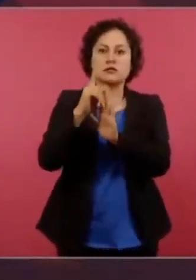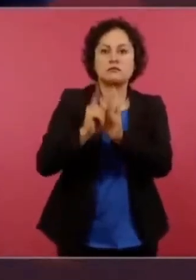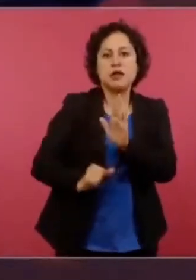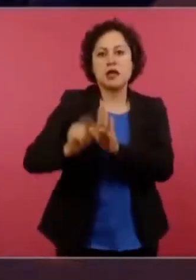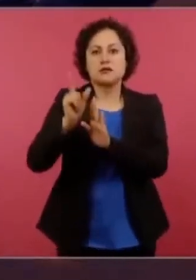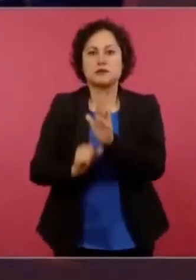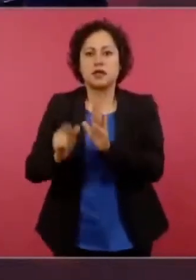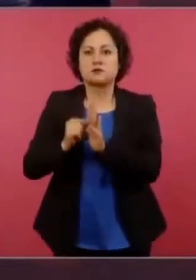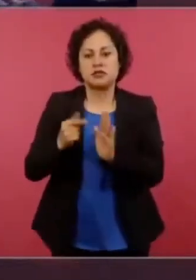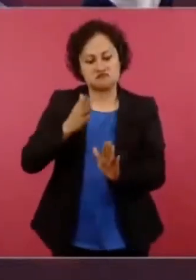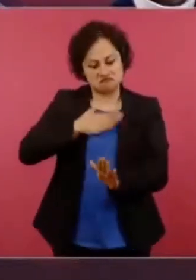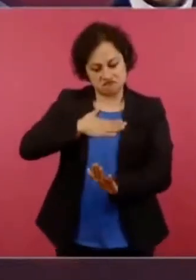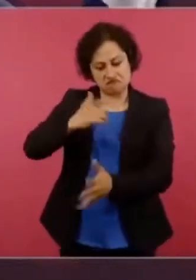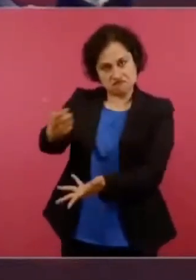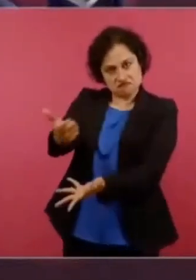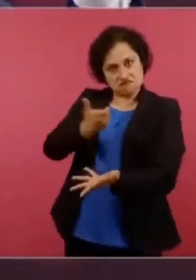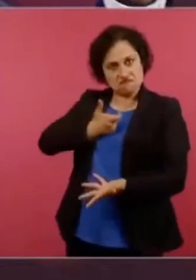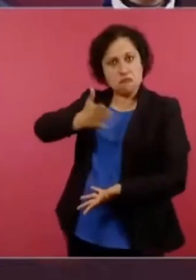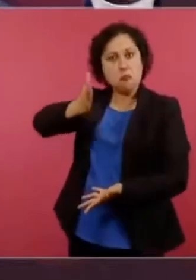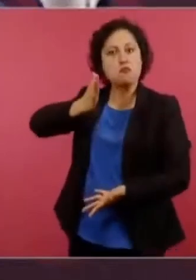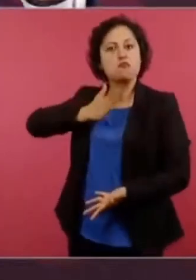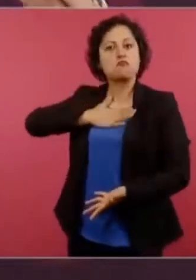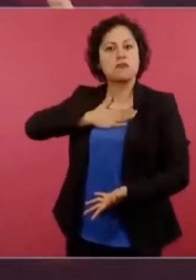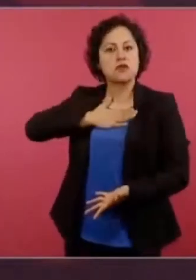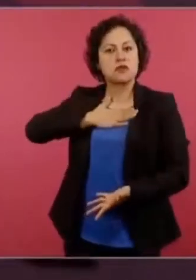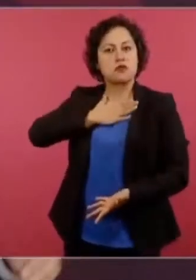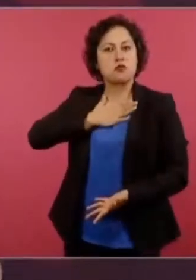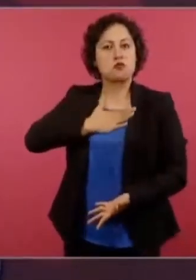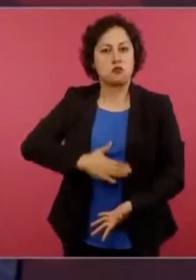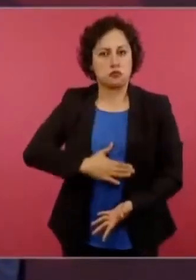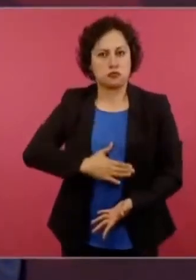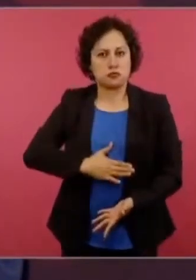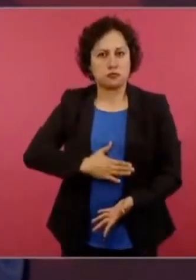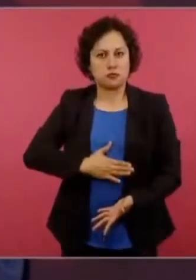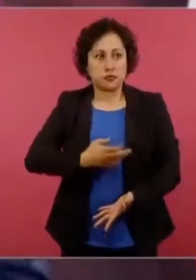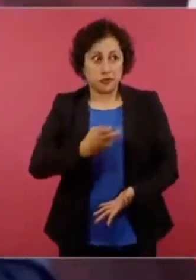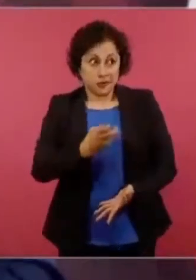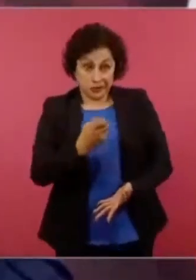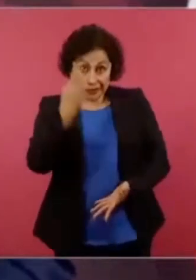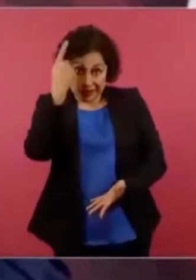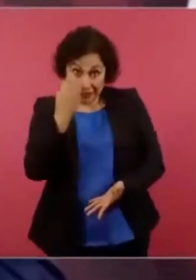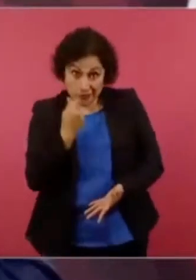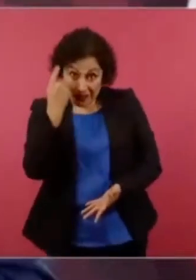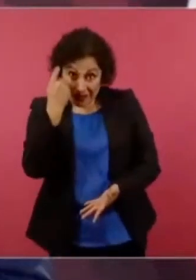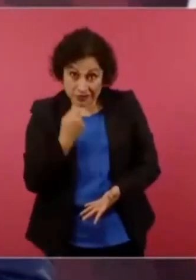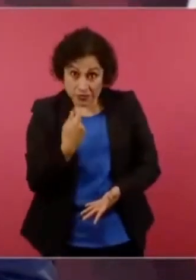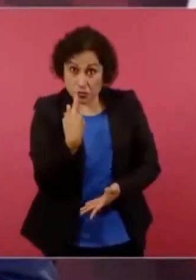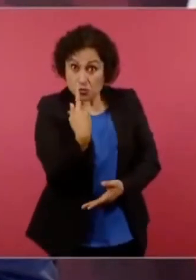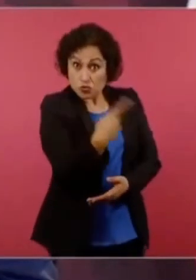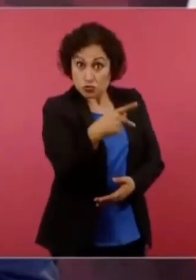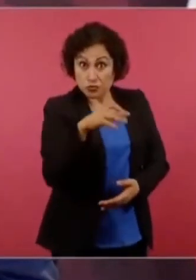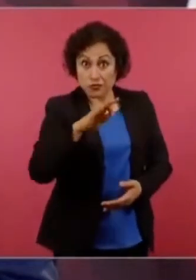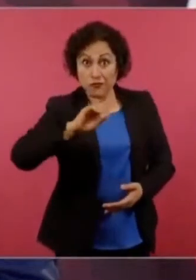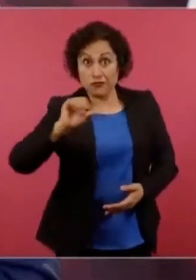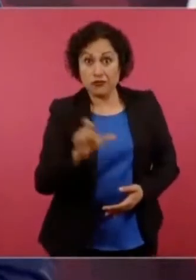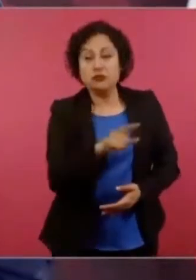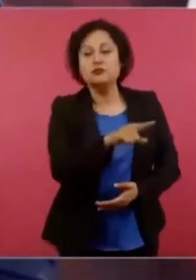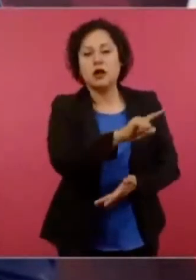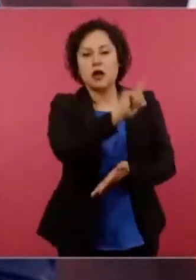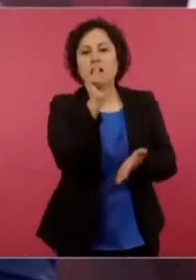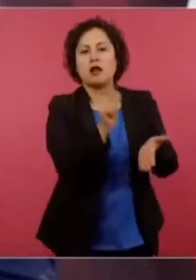Pero eso es legal, es normal. Los medios